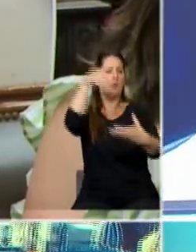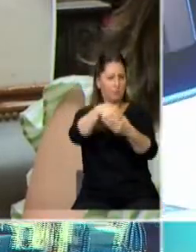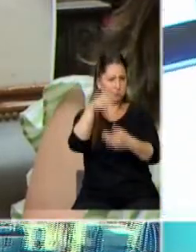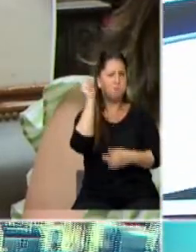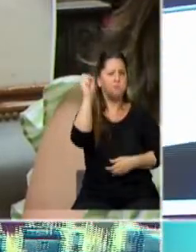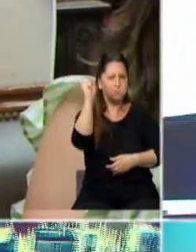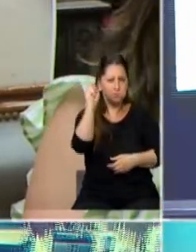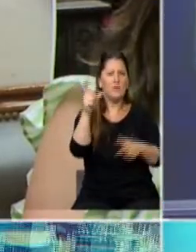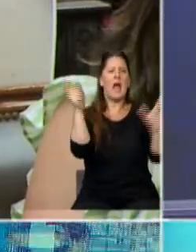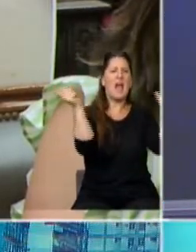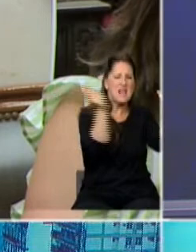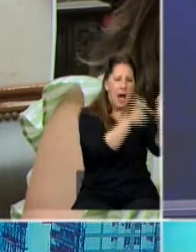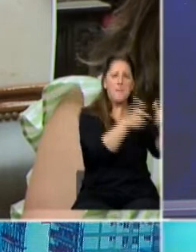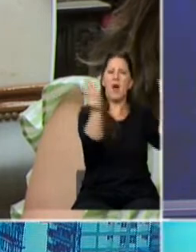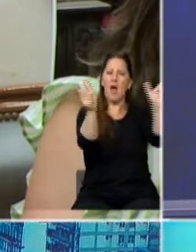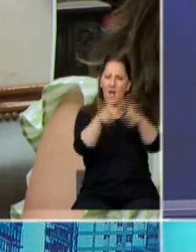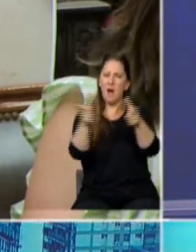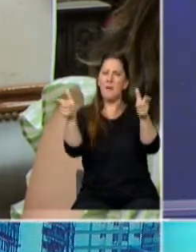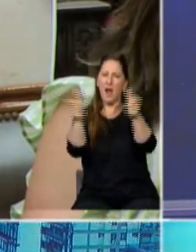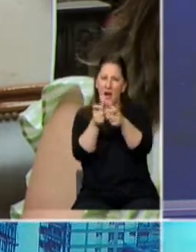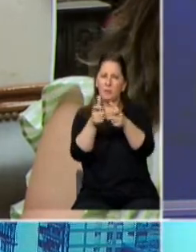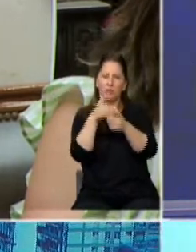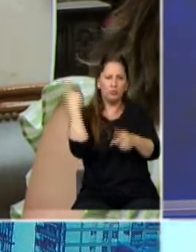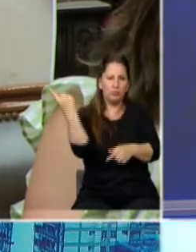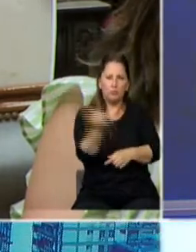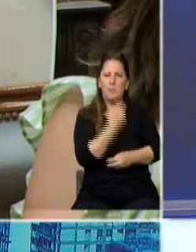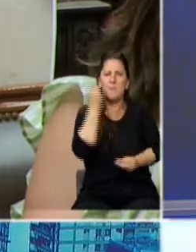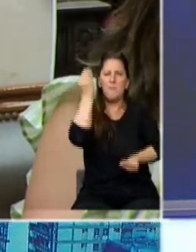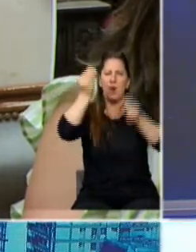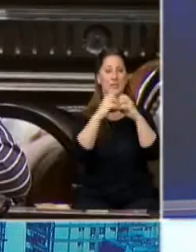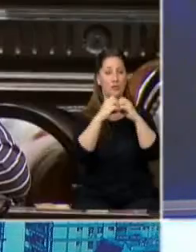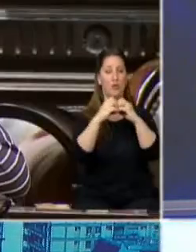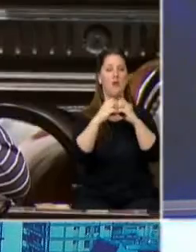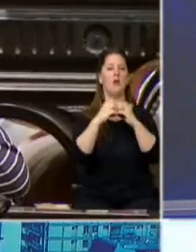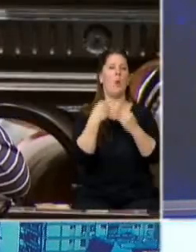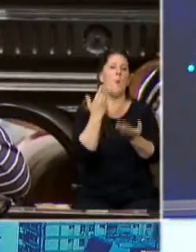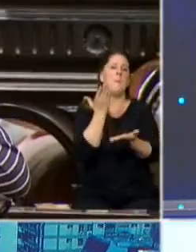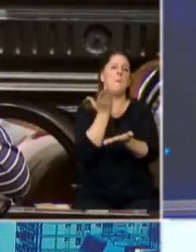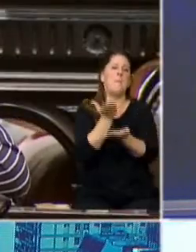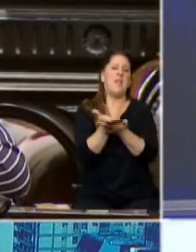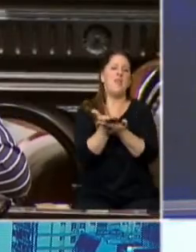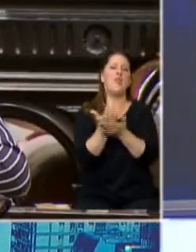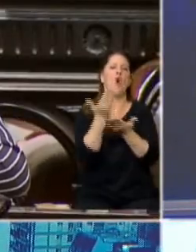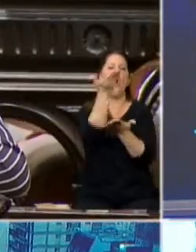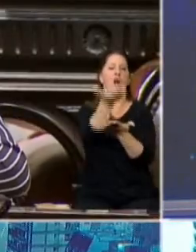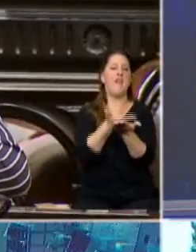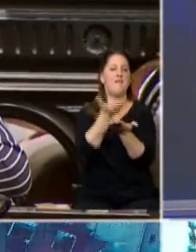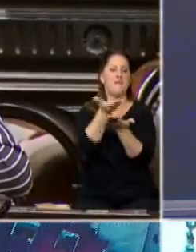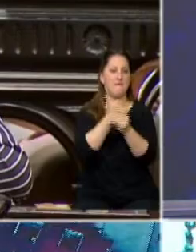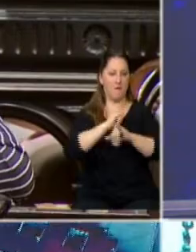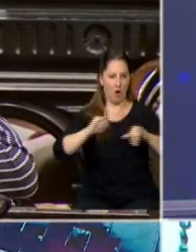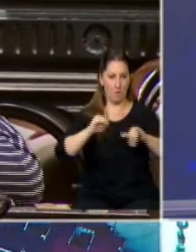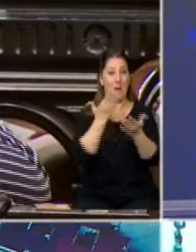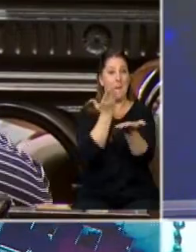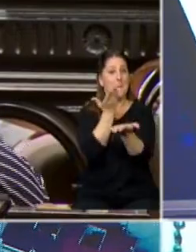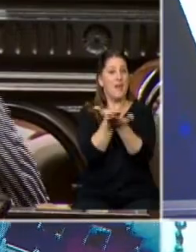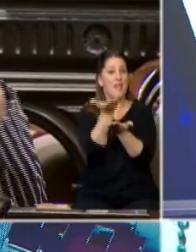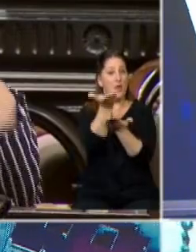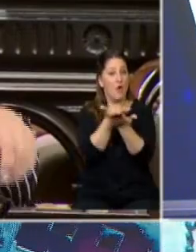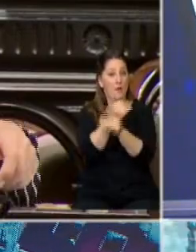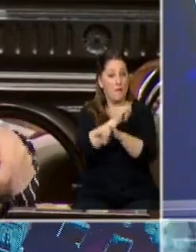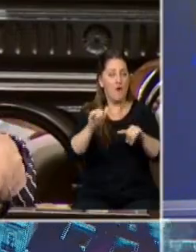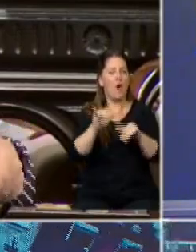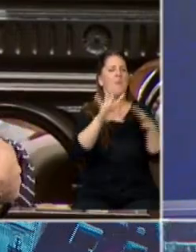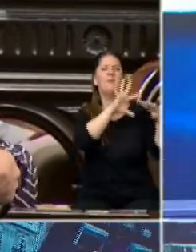recordemos, 28, estamos hablando del martes dentro de 12 días, sí. 12 días, y con el tiempo suficiente como